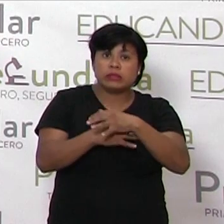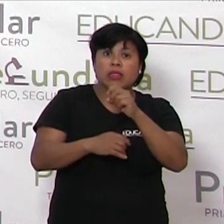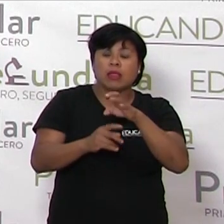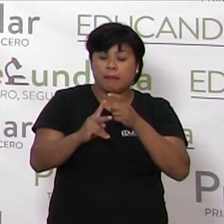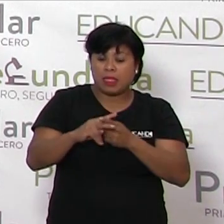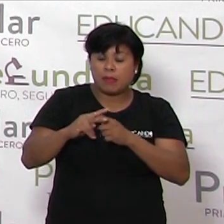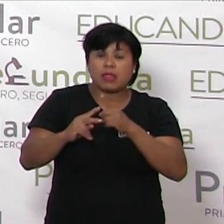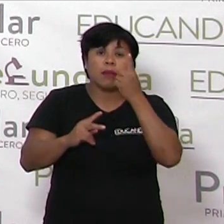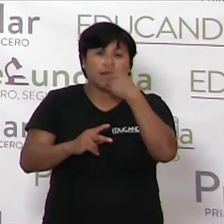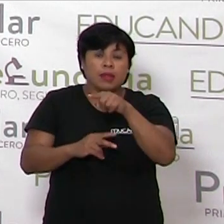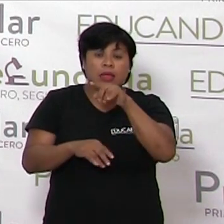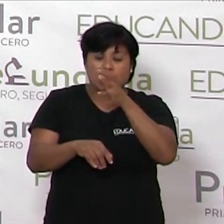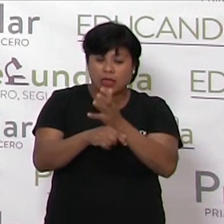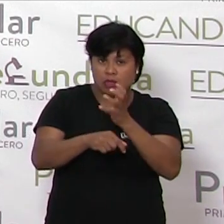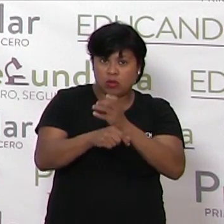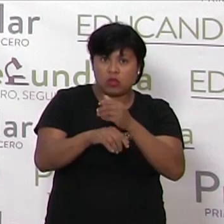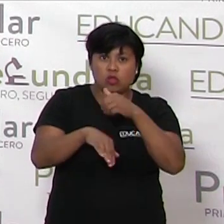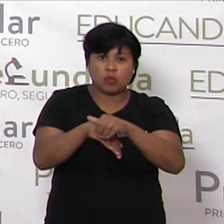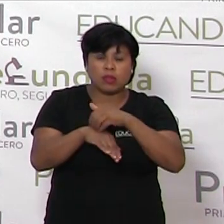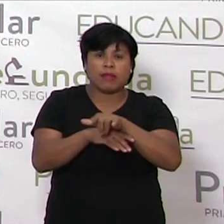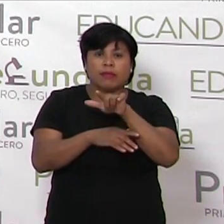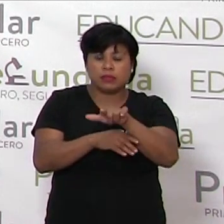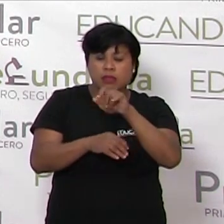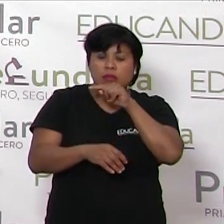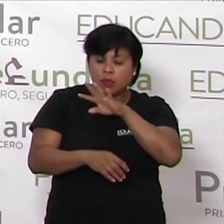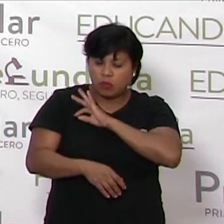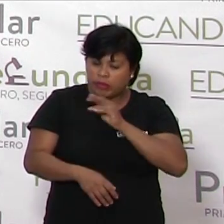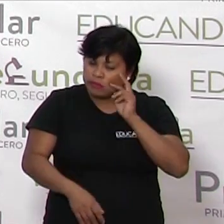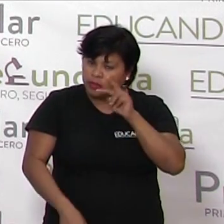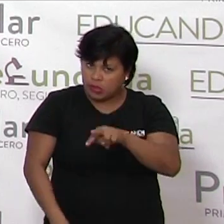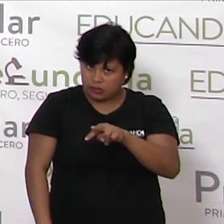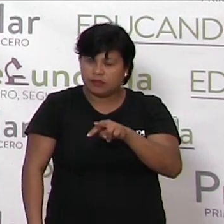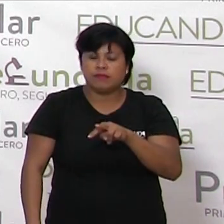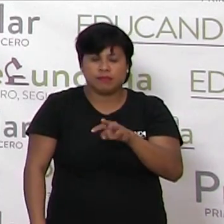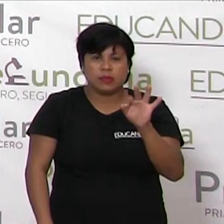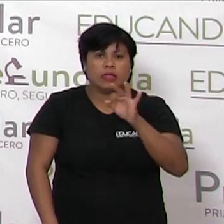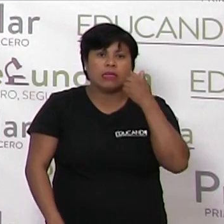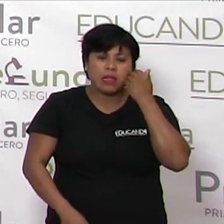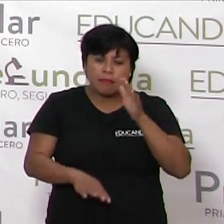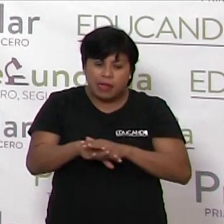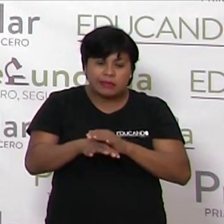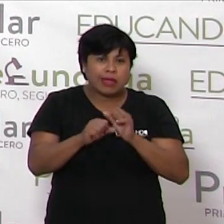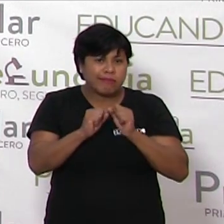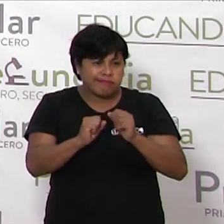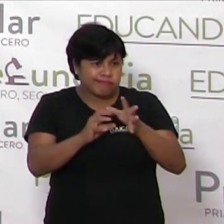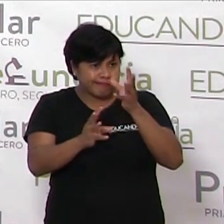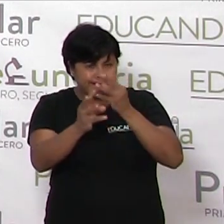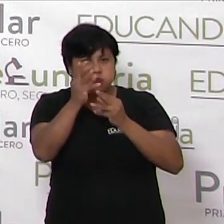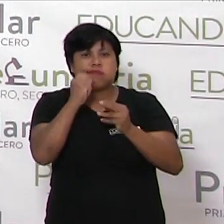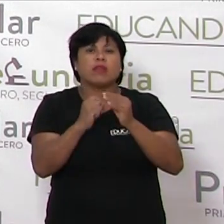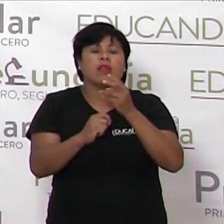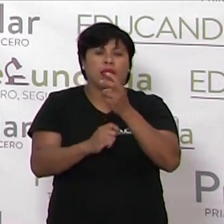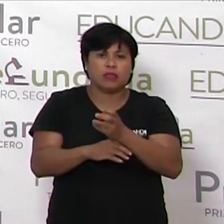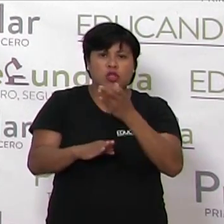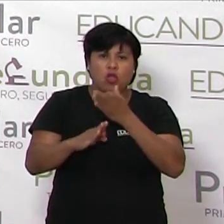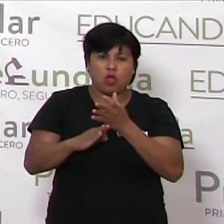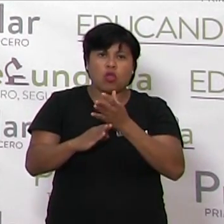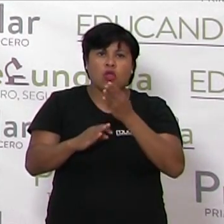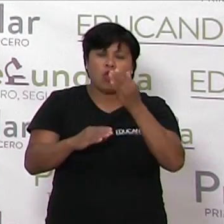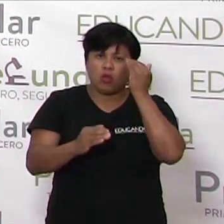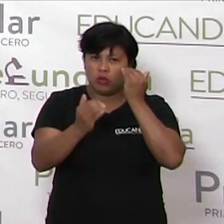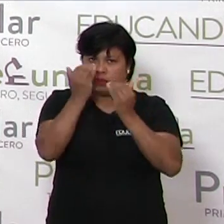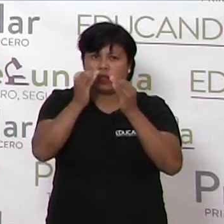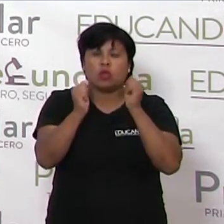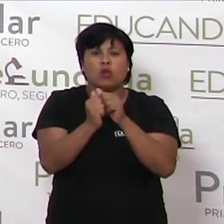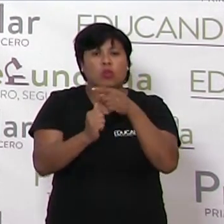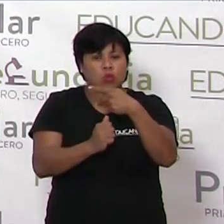desafíos matemáticos de quinto grado. En la página 17 lo puedes encontrar por si quieres fortalecer también este